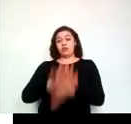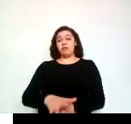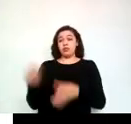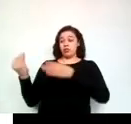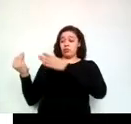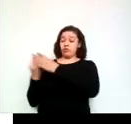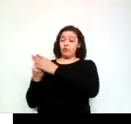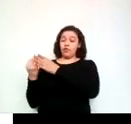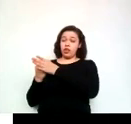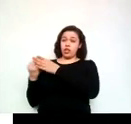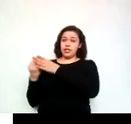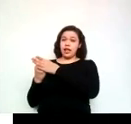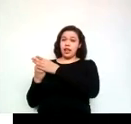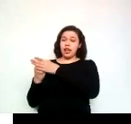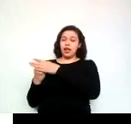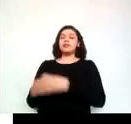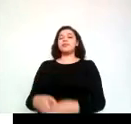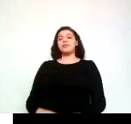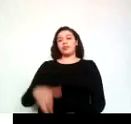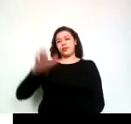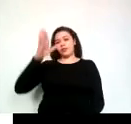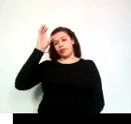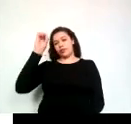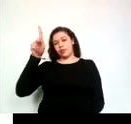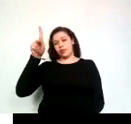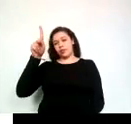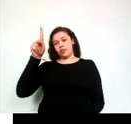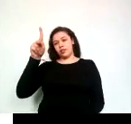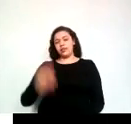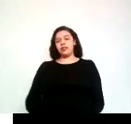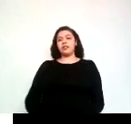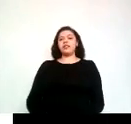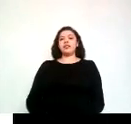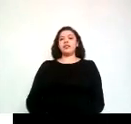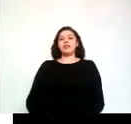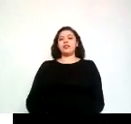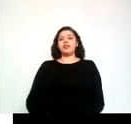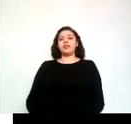completamente confidencial, ¿ok? Si pasamos a la siguiente.